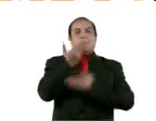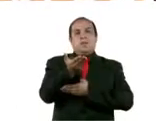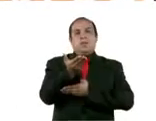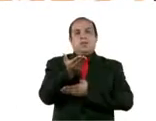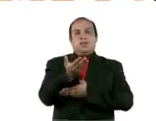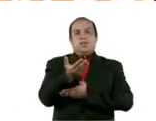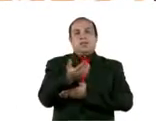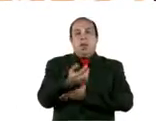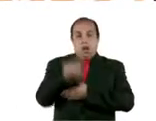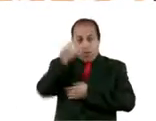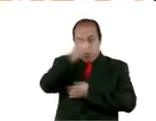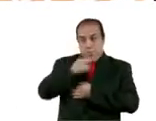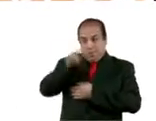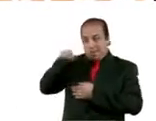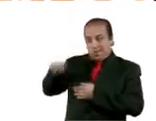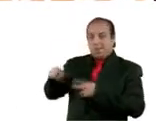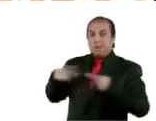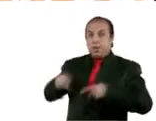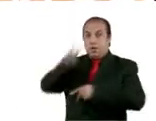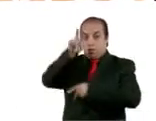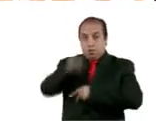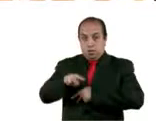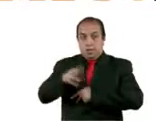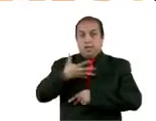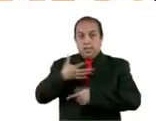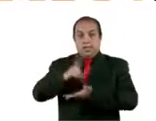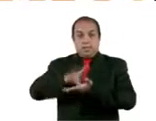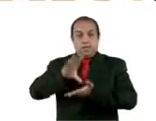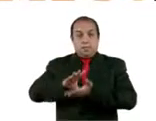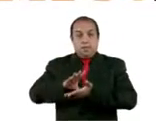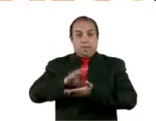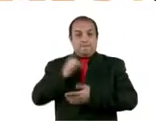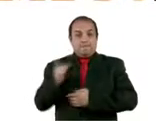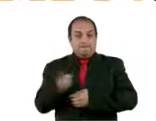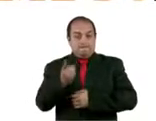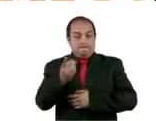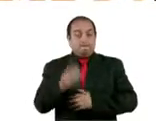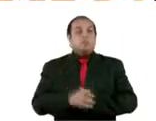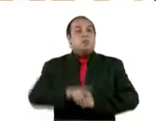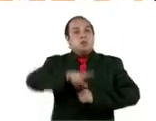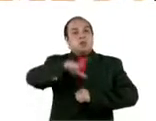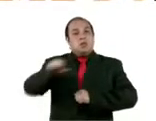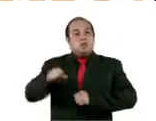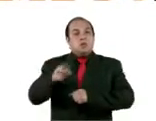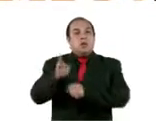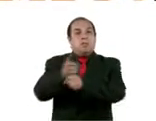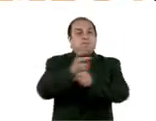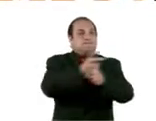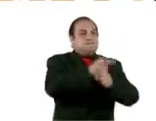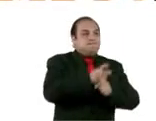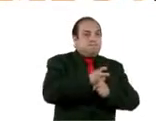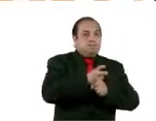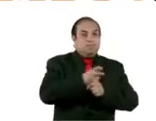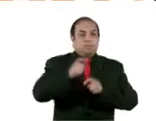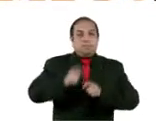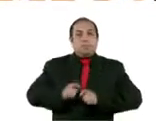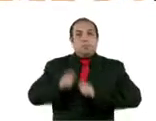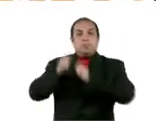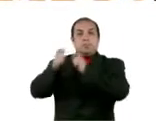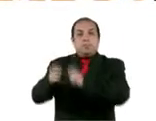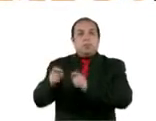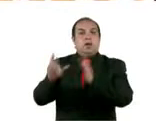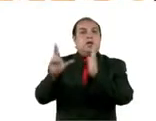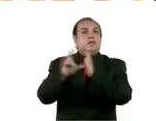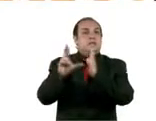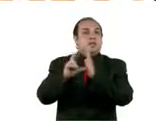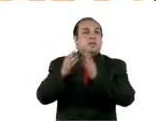la persona viva con discapacidad permanente. Posteriormente se va a hacer la convocatoria para la entrega de las